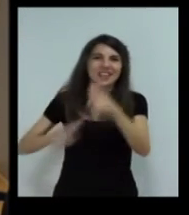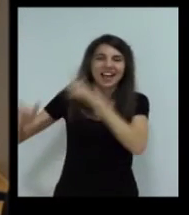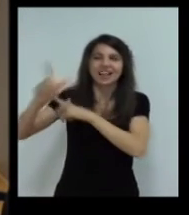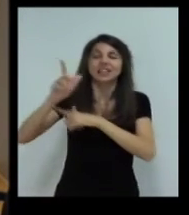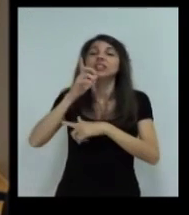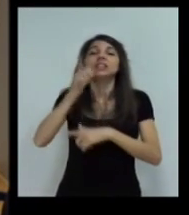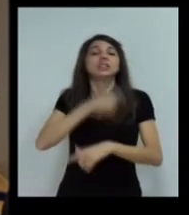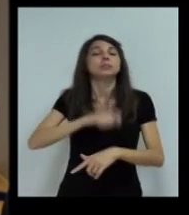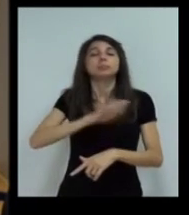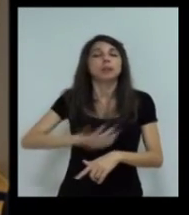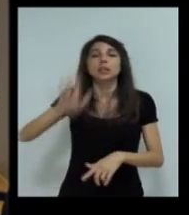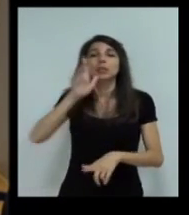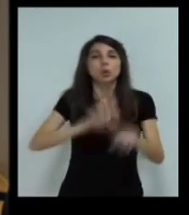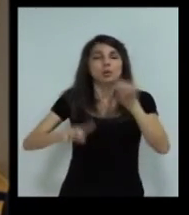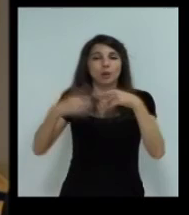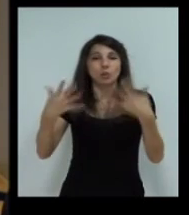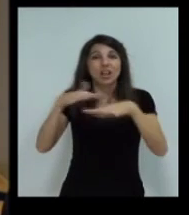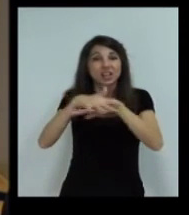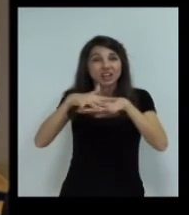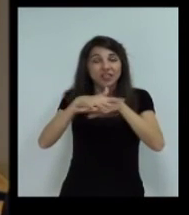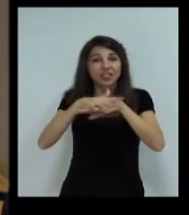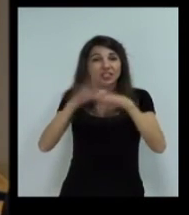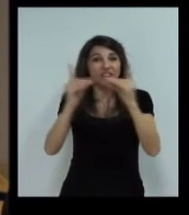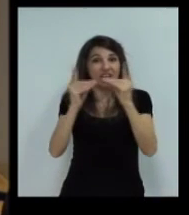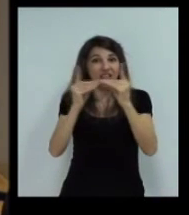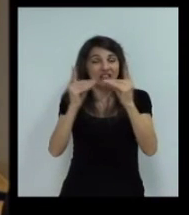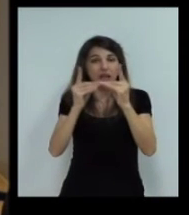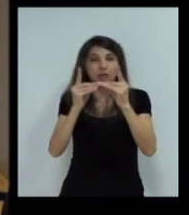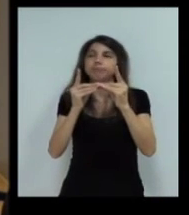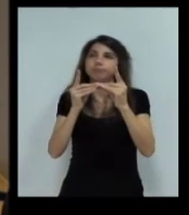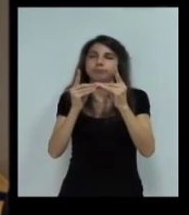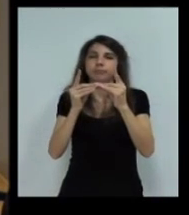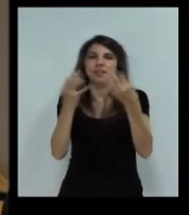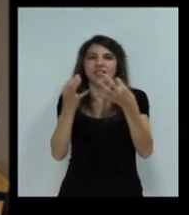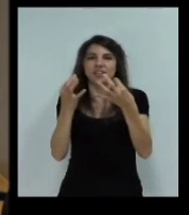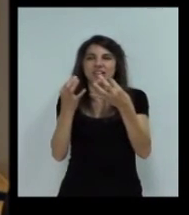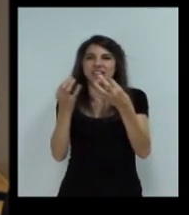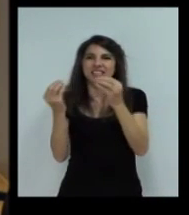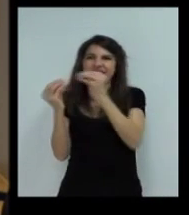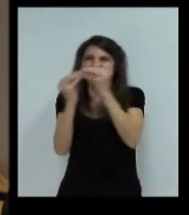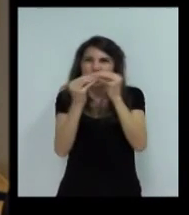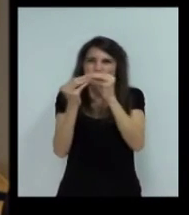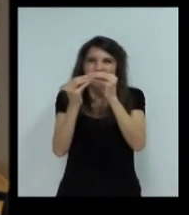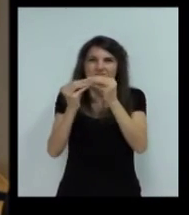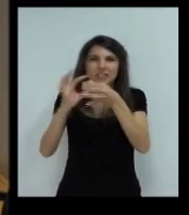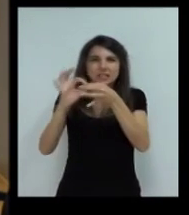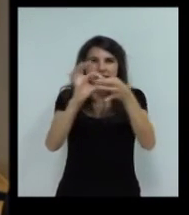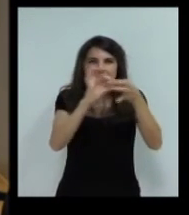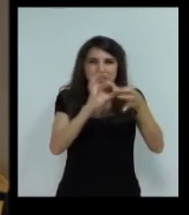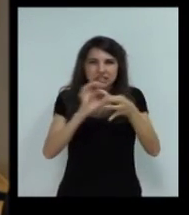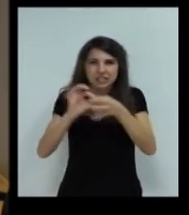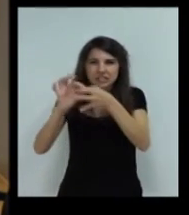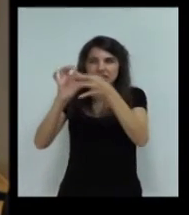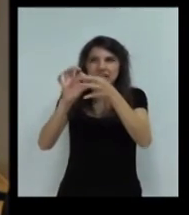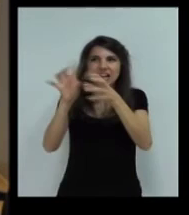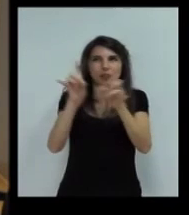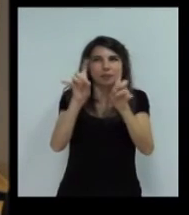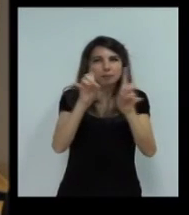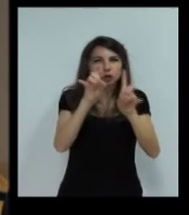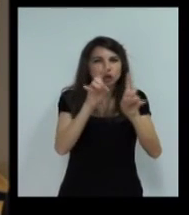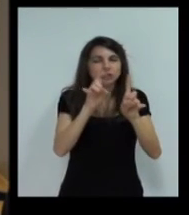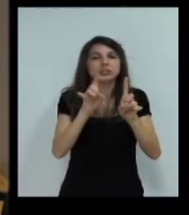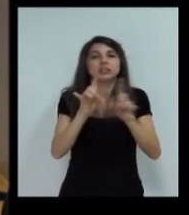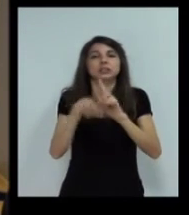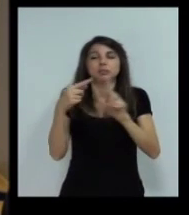problema es que la red de televisión digital terrestre pues tiene que sincronizar transmisores y hay unos buffers donde esas señales, los